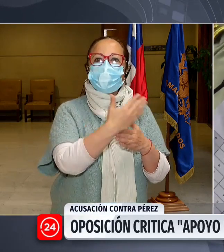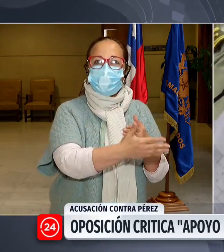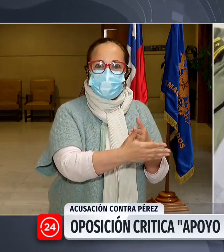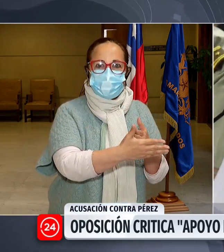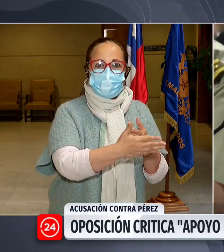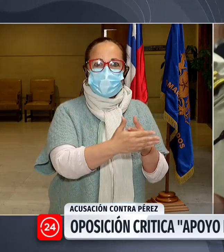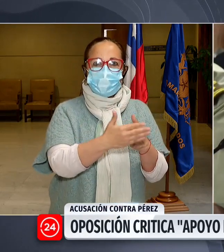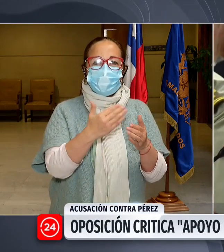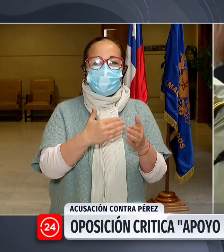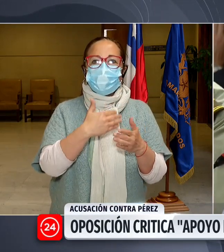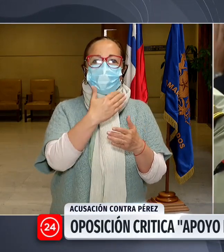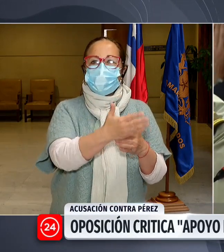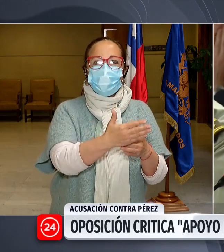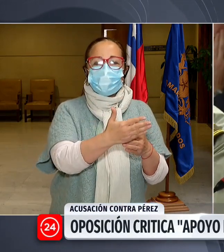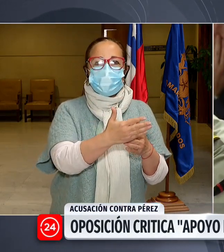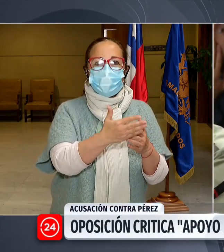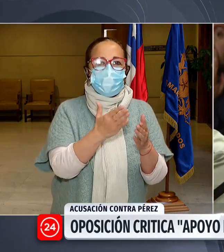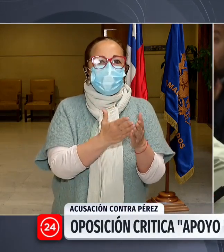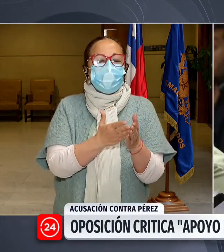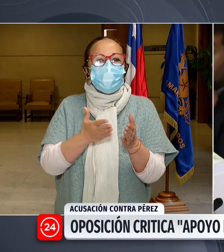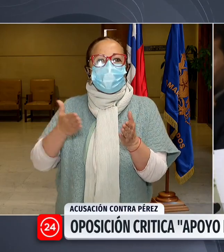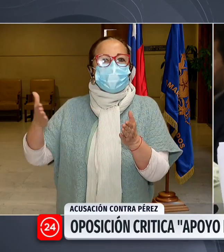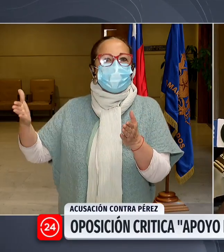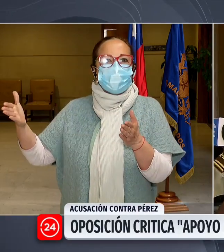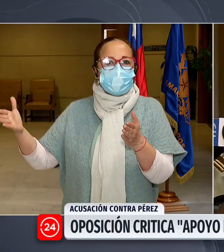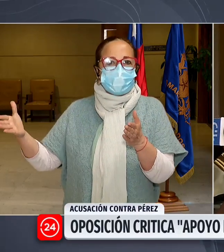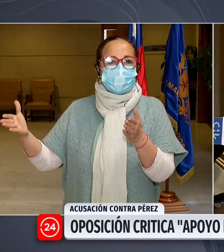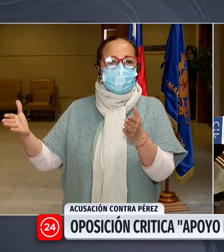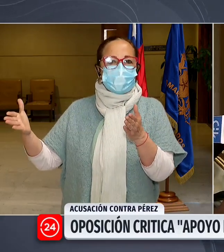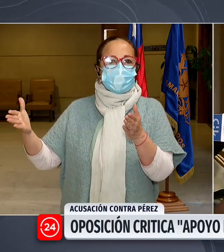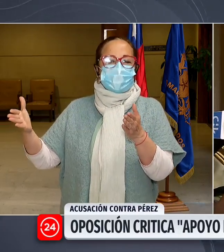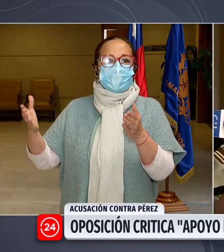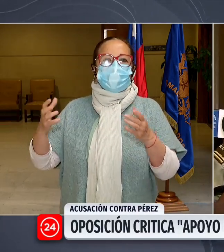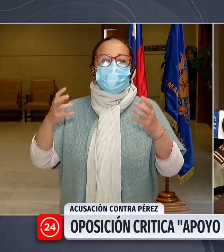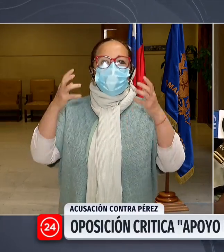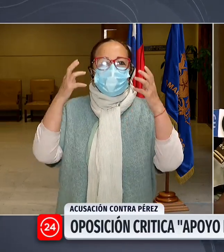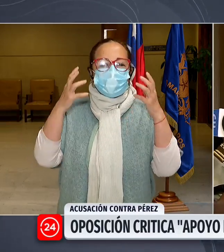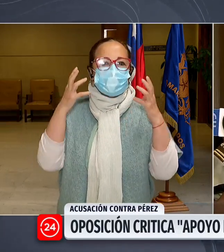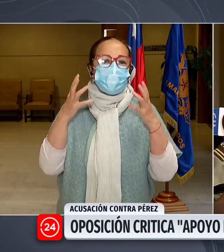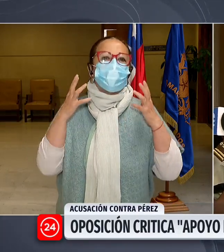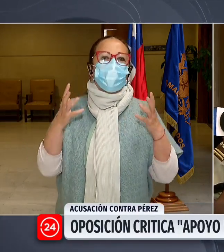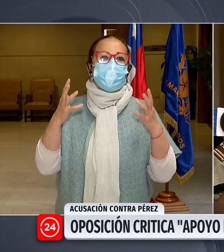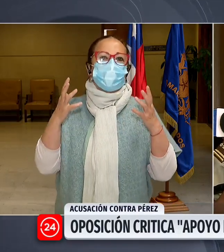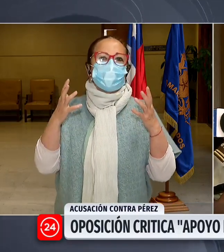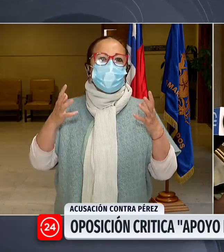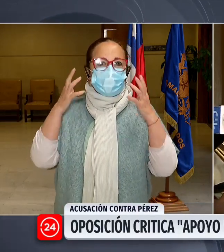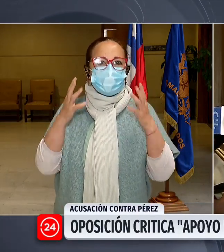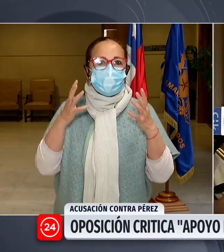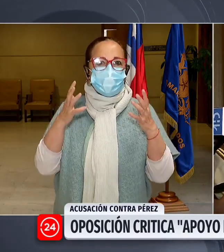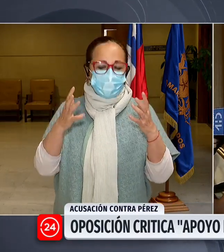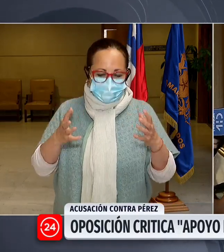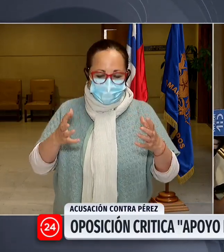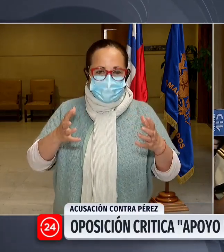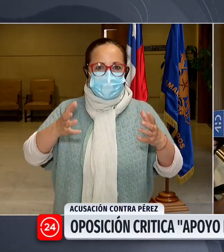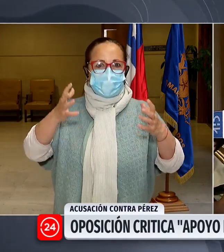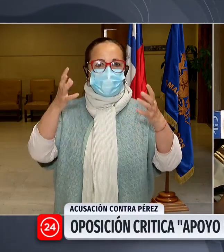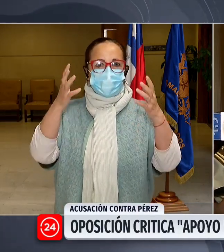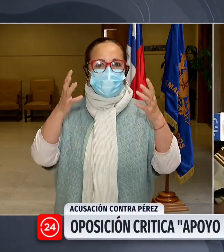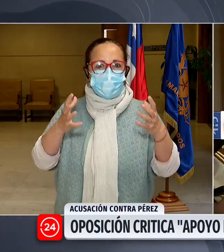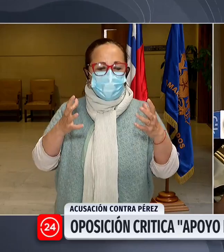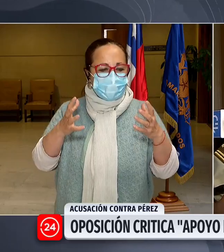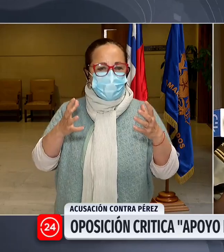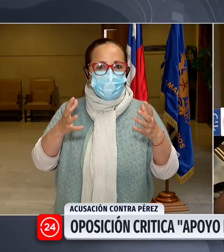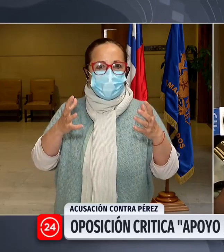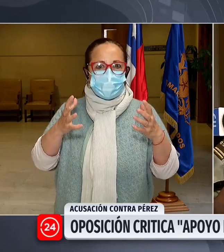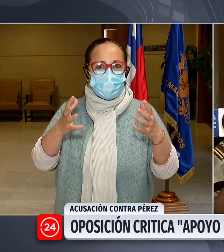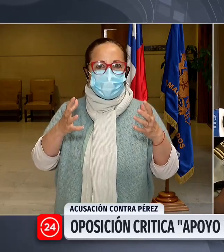que cometió. No, es por la cámara. No es por lo que cometió, sino por una falta administrativa. Entonces, ¿dónde está el foco? ¿Dónde está el foco? ¿Está en la